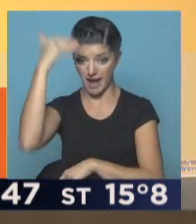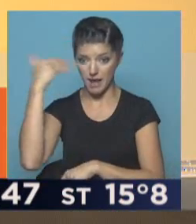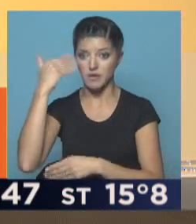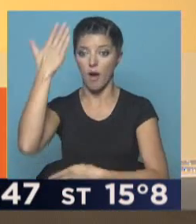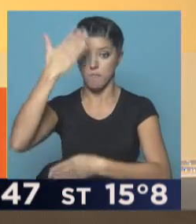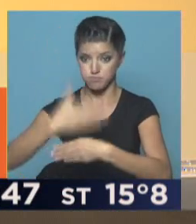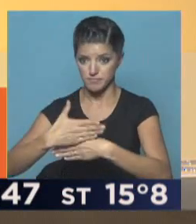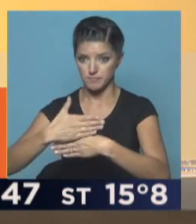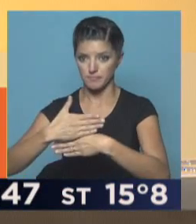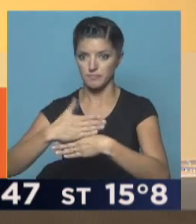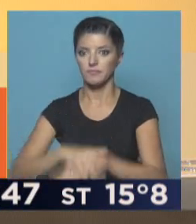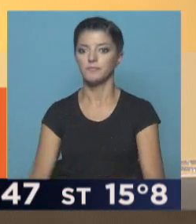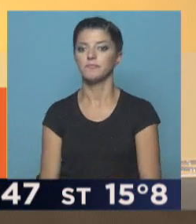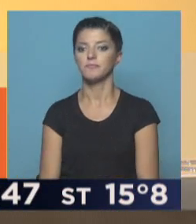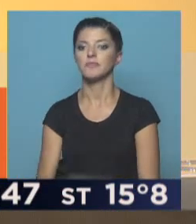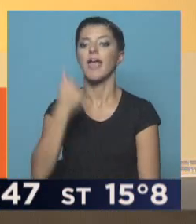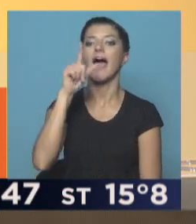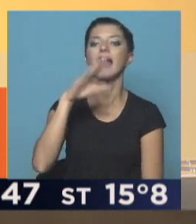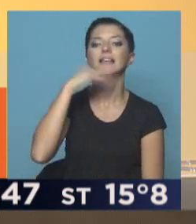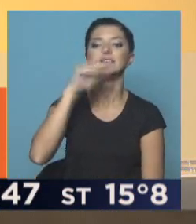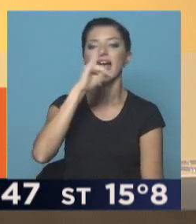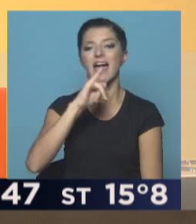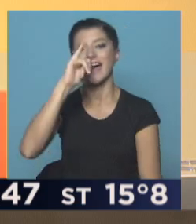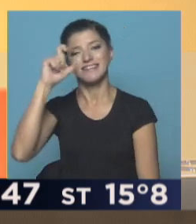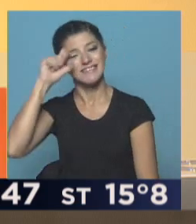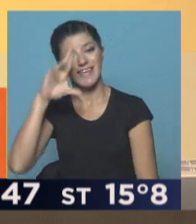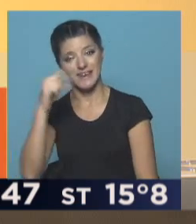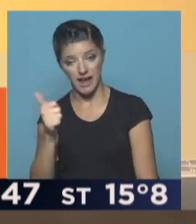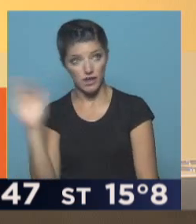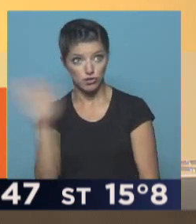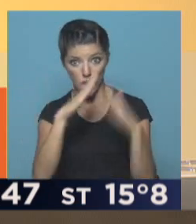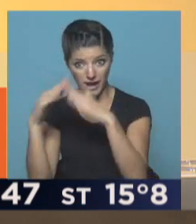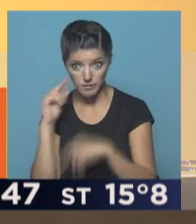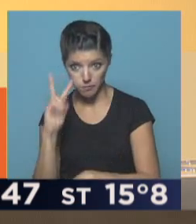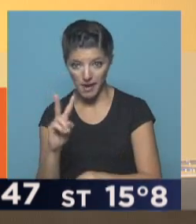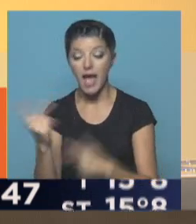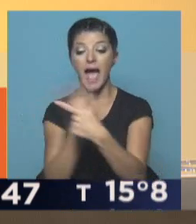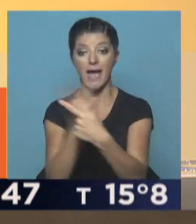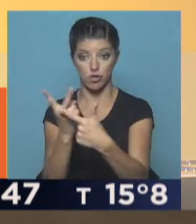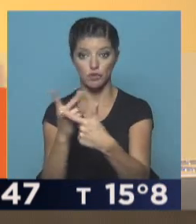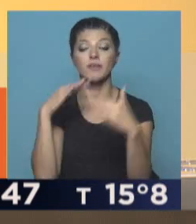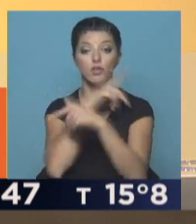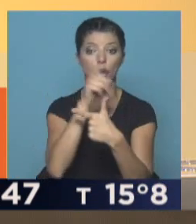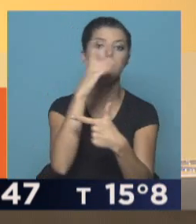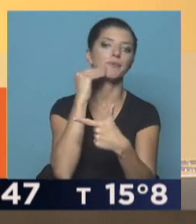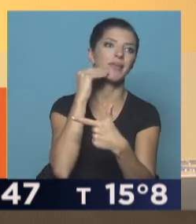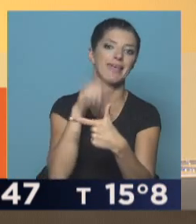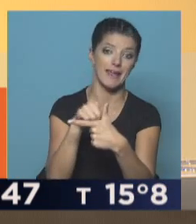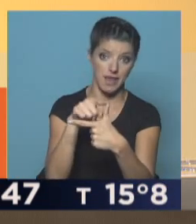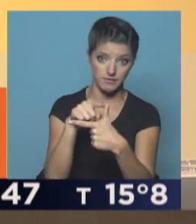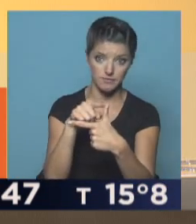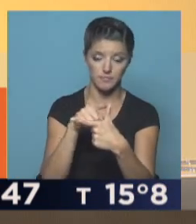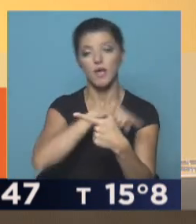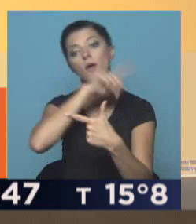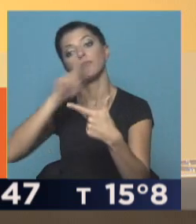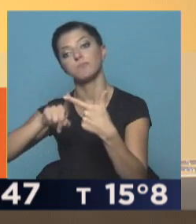ya se ve en casi todos los hogares del mundo, que tiene dos versiones, una en inglés, mucho más occidentalizada, si se quiere,